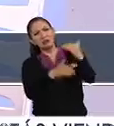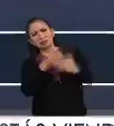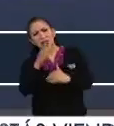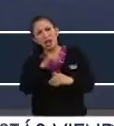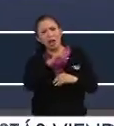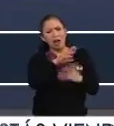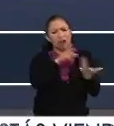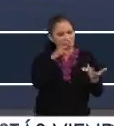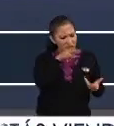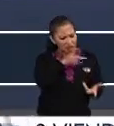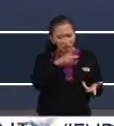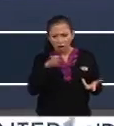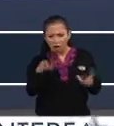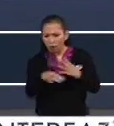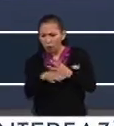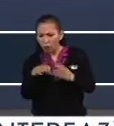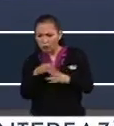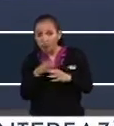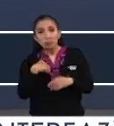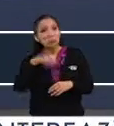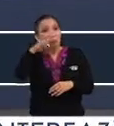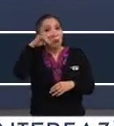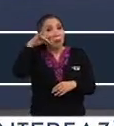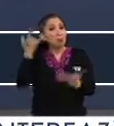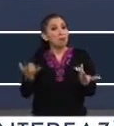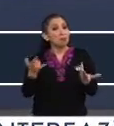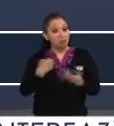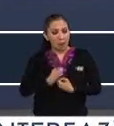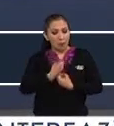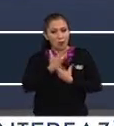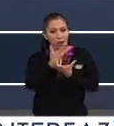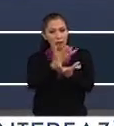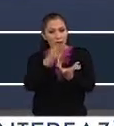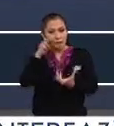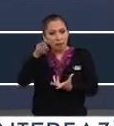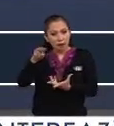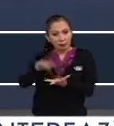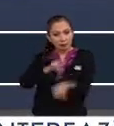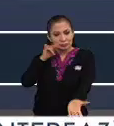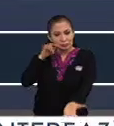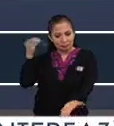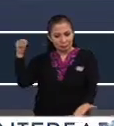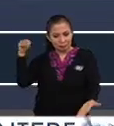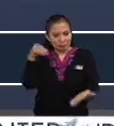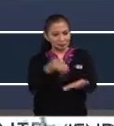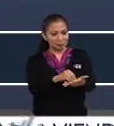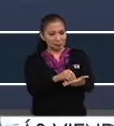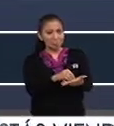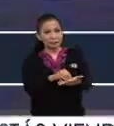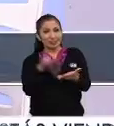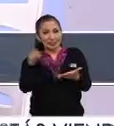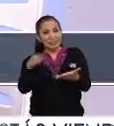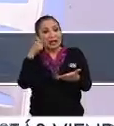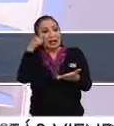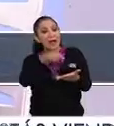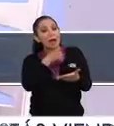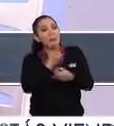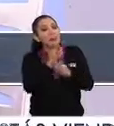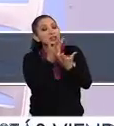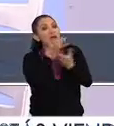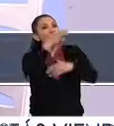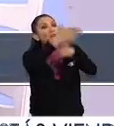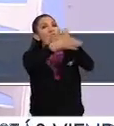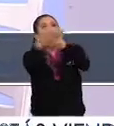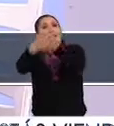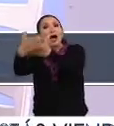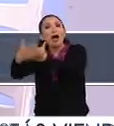de hormigas y no lo vemos. El poeta es capaz de verlo y por eso él considera que la poesía es un